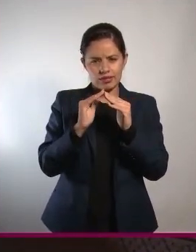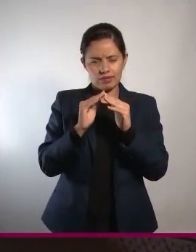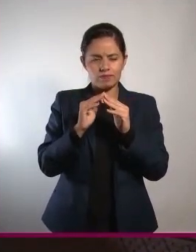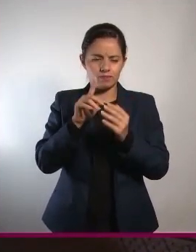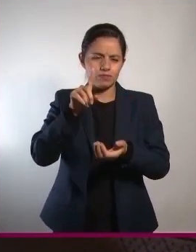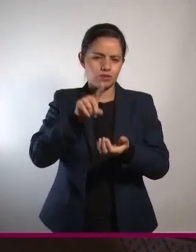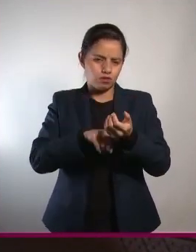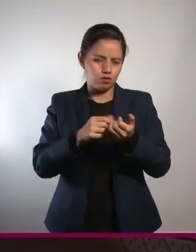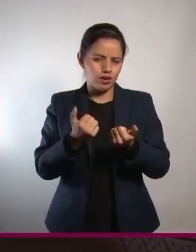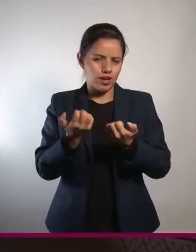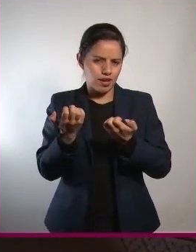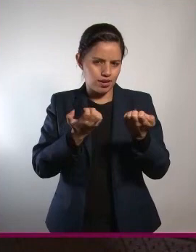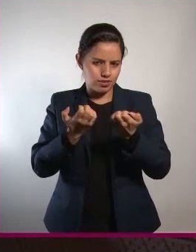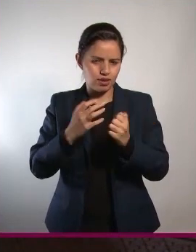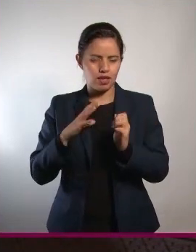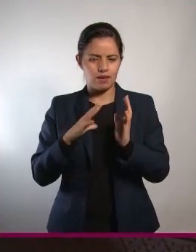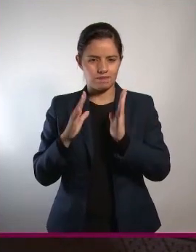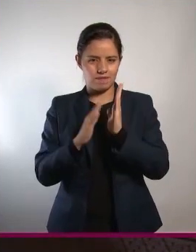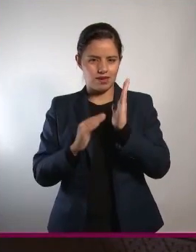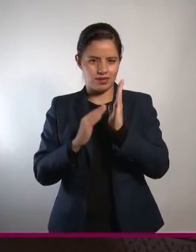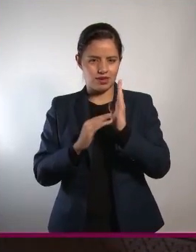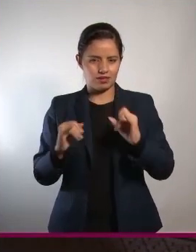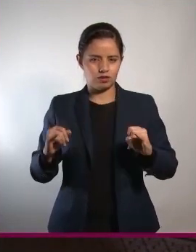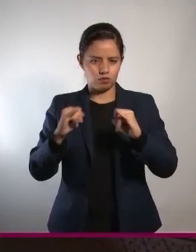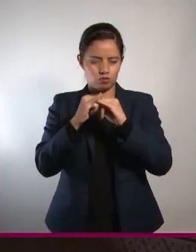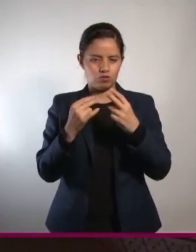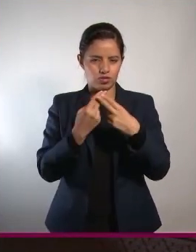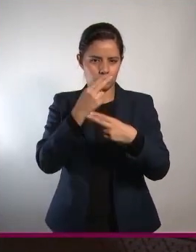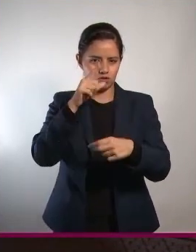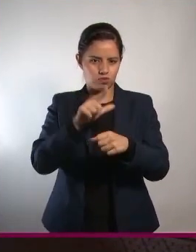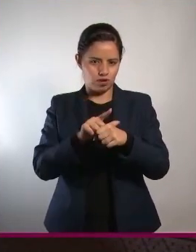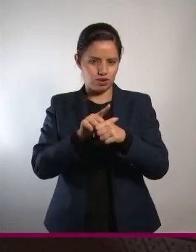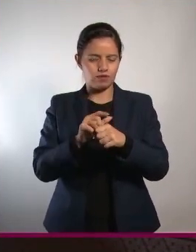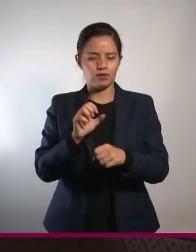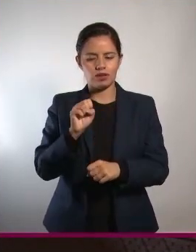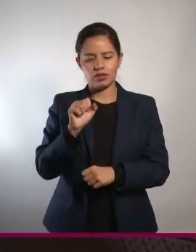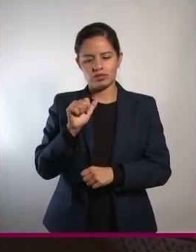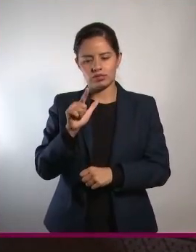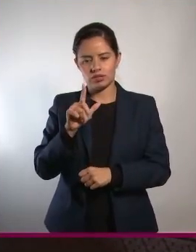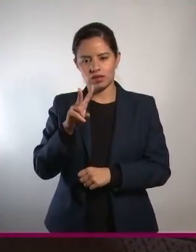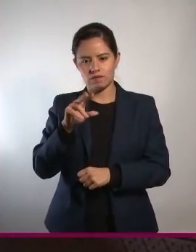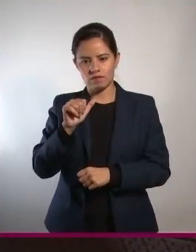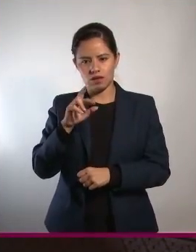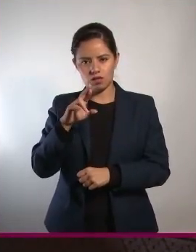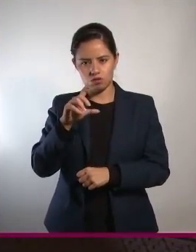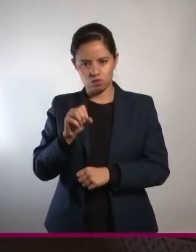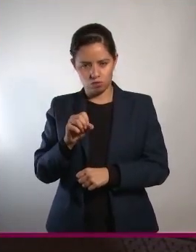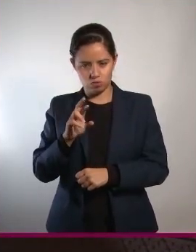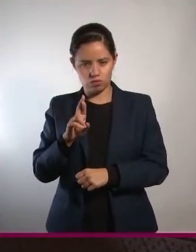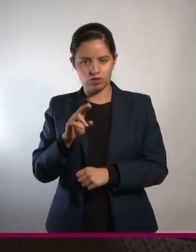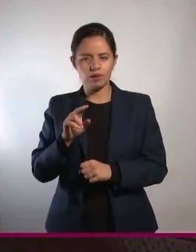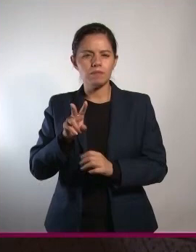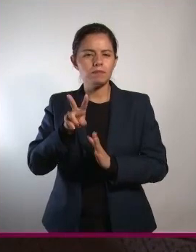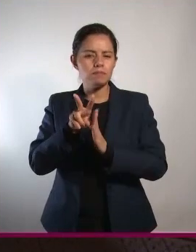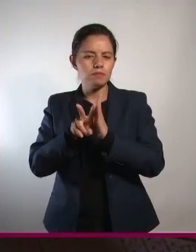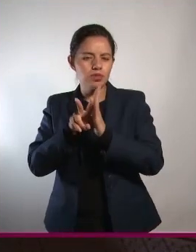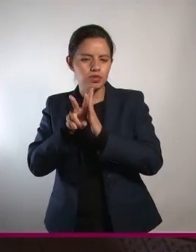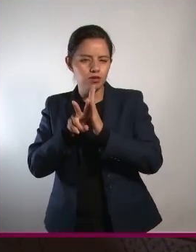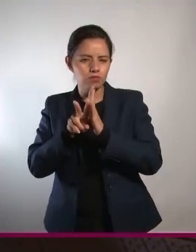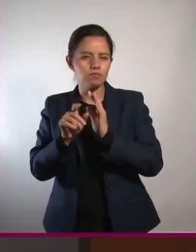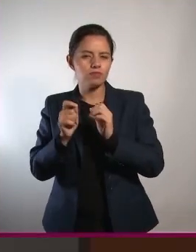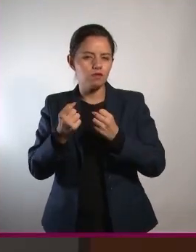pueden encontrar en la página del Instituto Nacional de la Nutrición Salvador Subirán, en la sección Videos